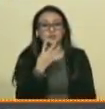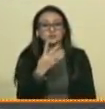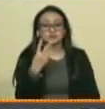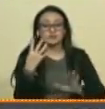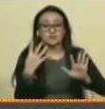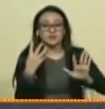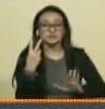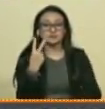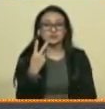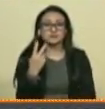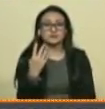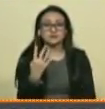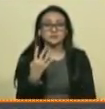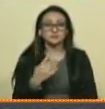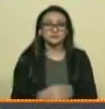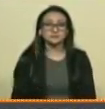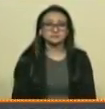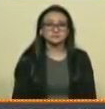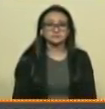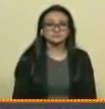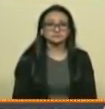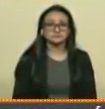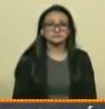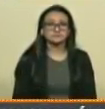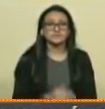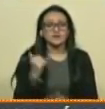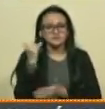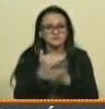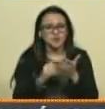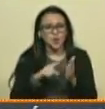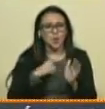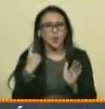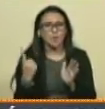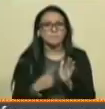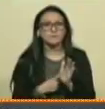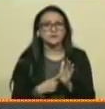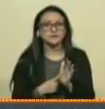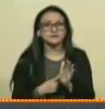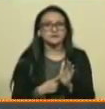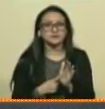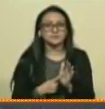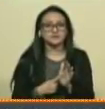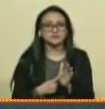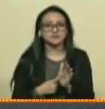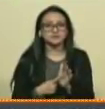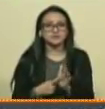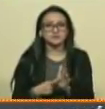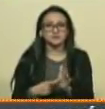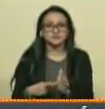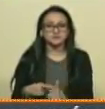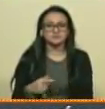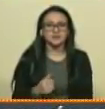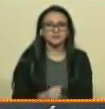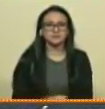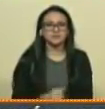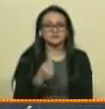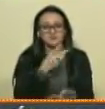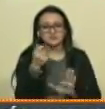228.494. El registro electoral completo con el que contamos es de